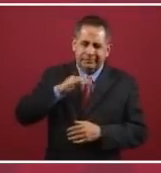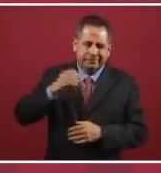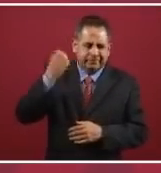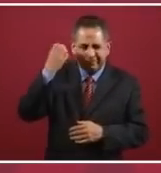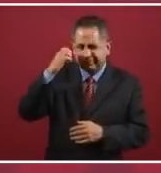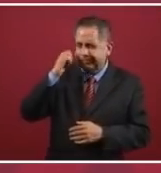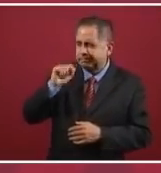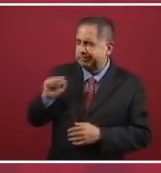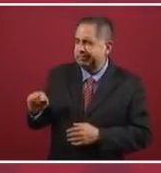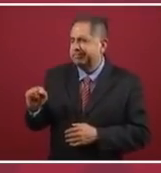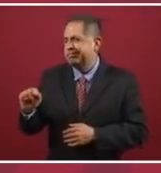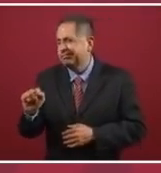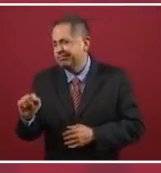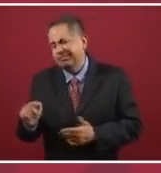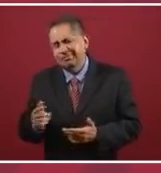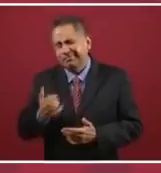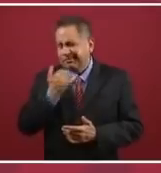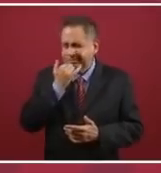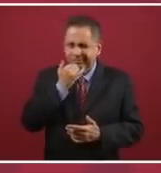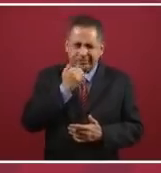tenía